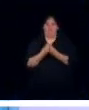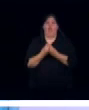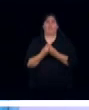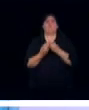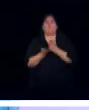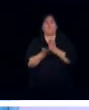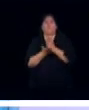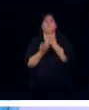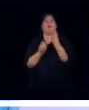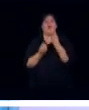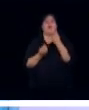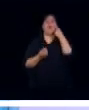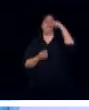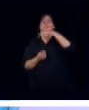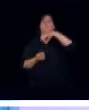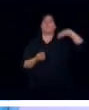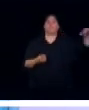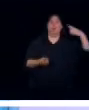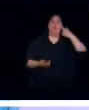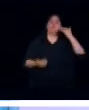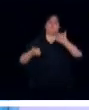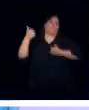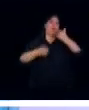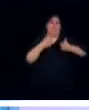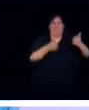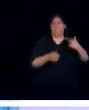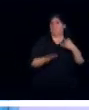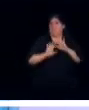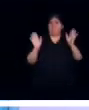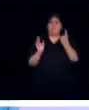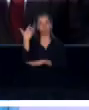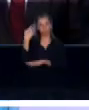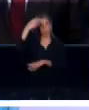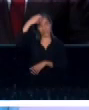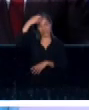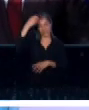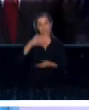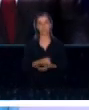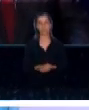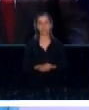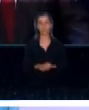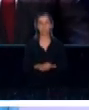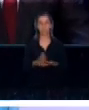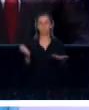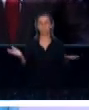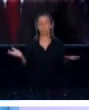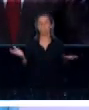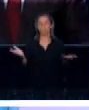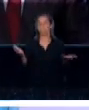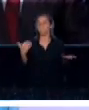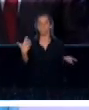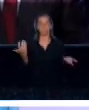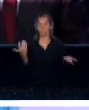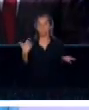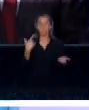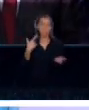suelo más caro de Argentina, cloacas pagadas por riocuartenses, rosarinos, santafesinos, puntanos, patagónicos, si